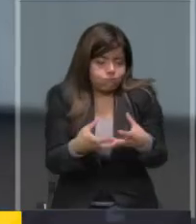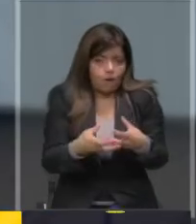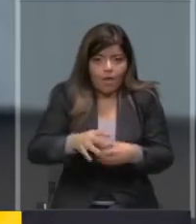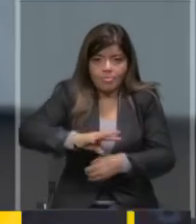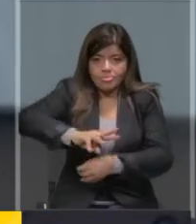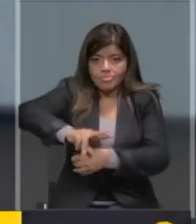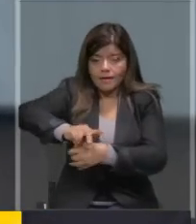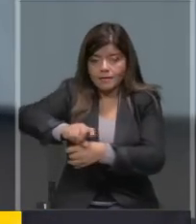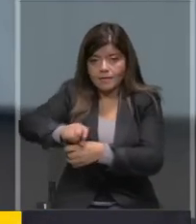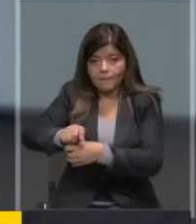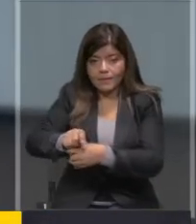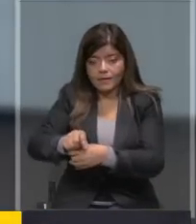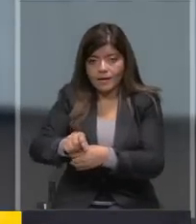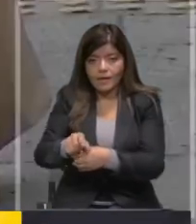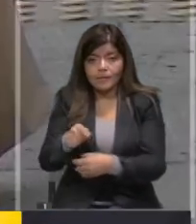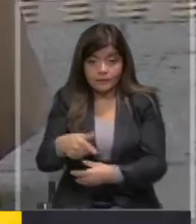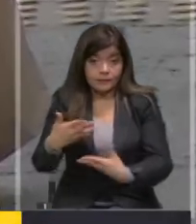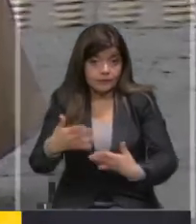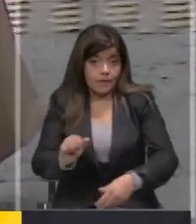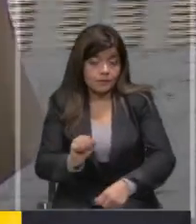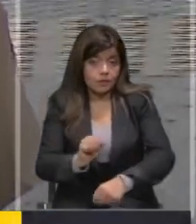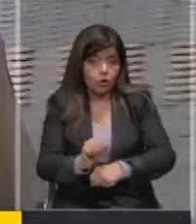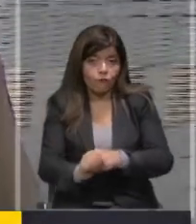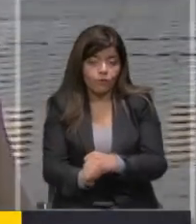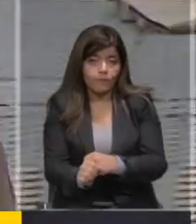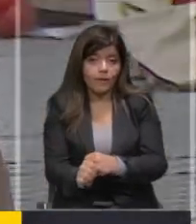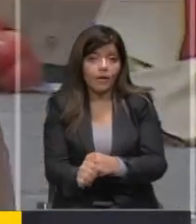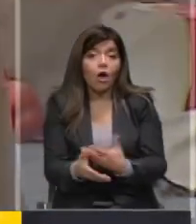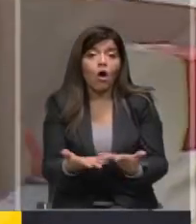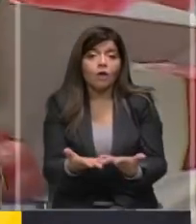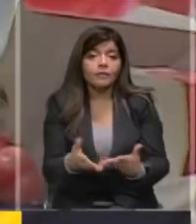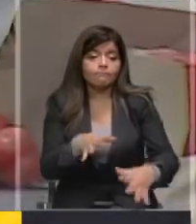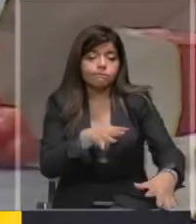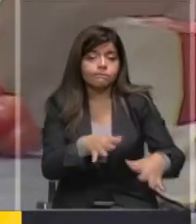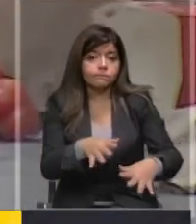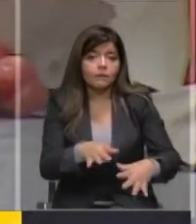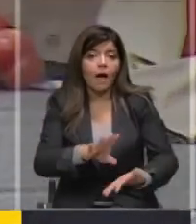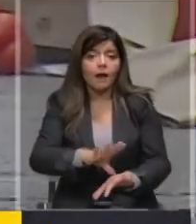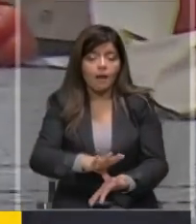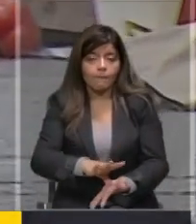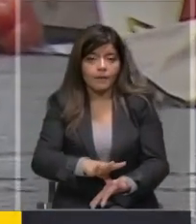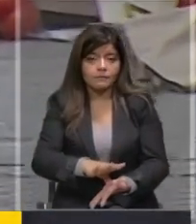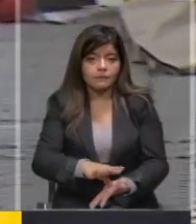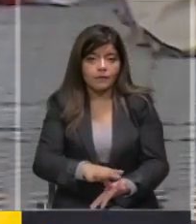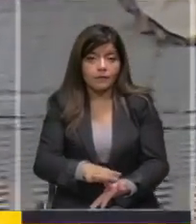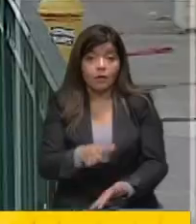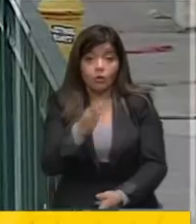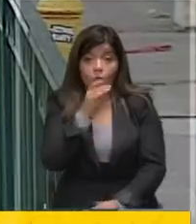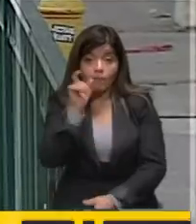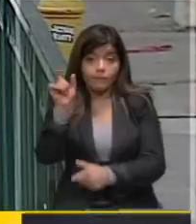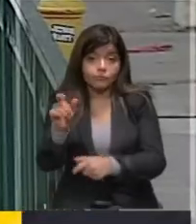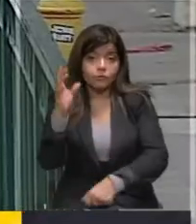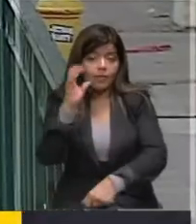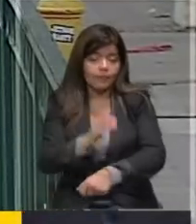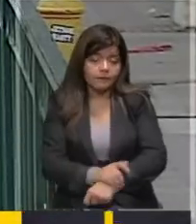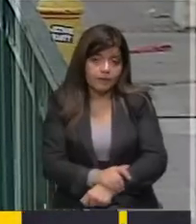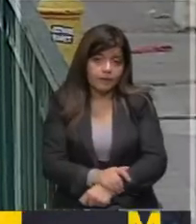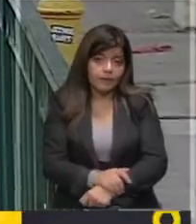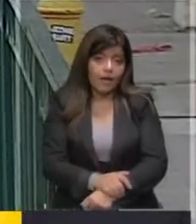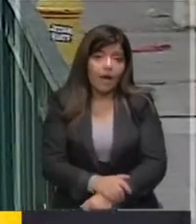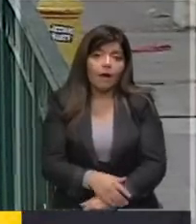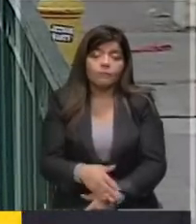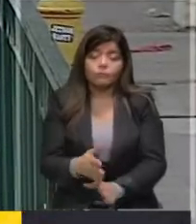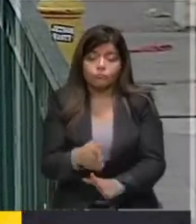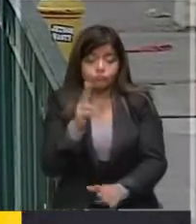que están operando y se ha confirmado que operan justamente en el país no hay personas detenidas pese a la amplia